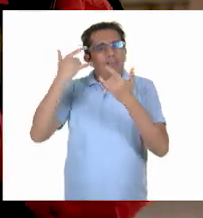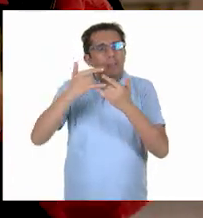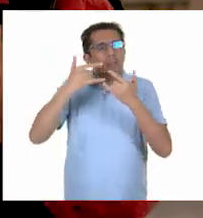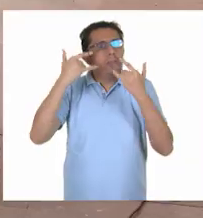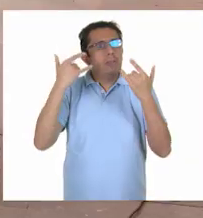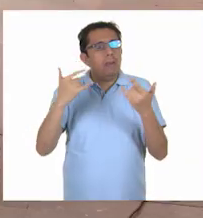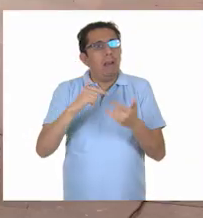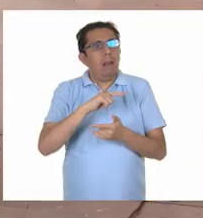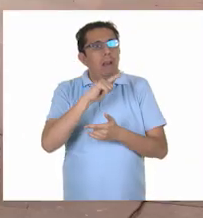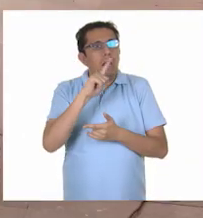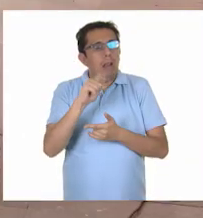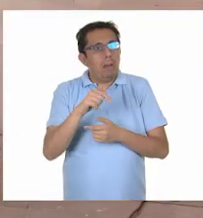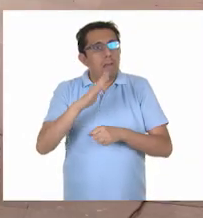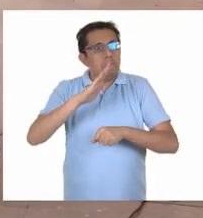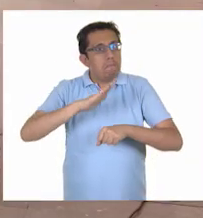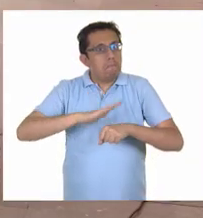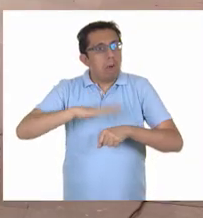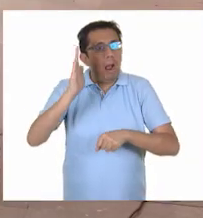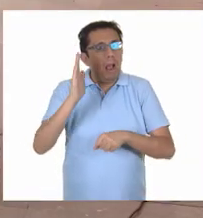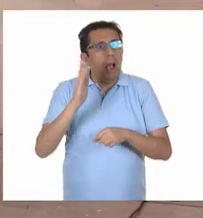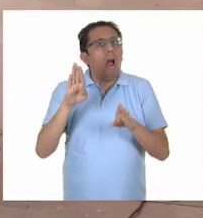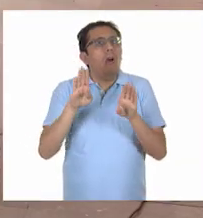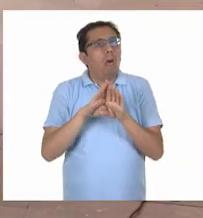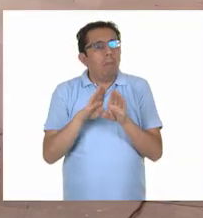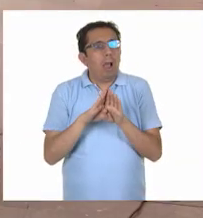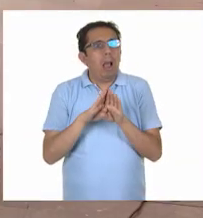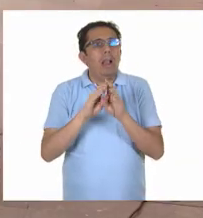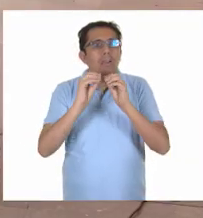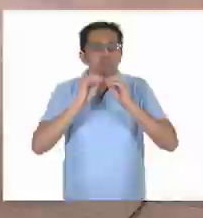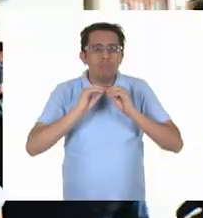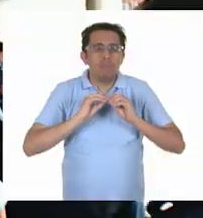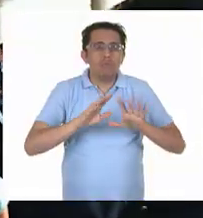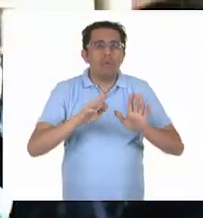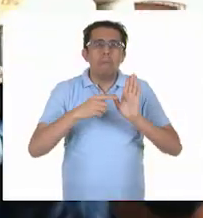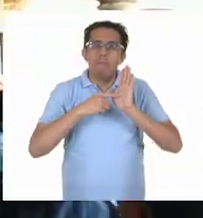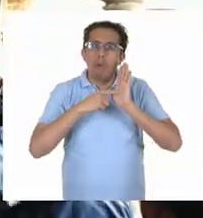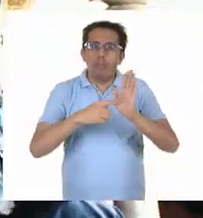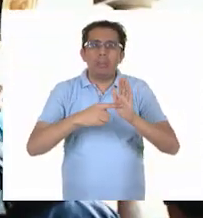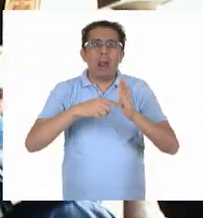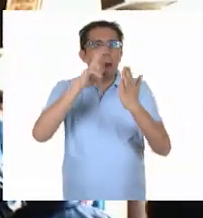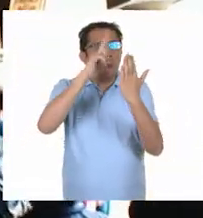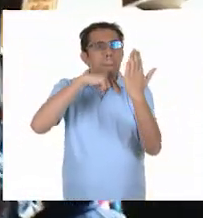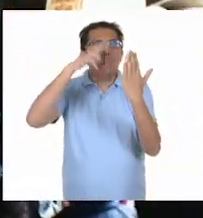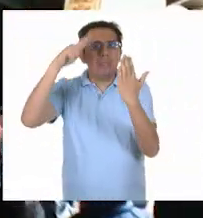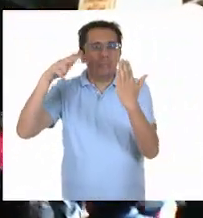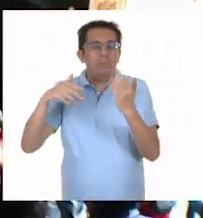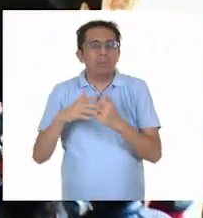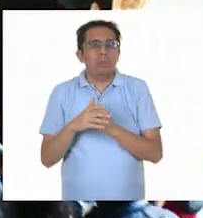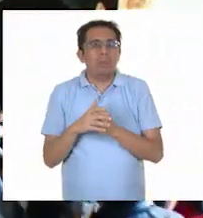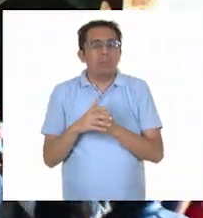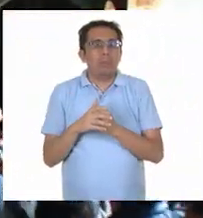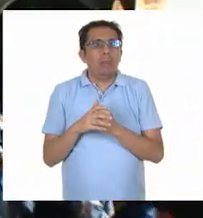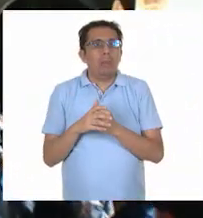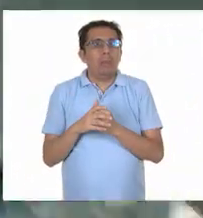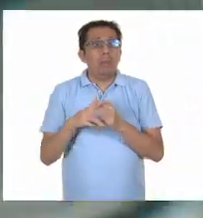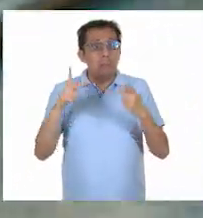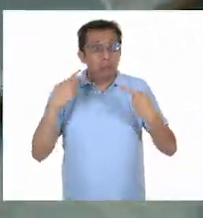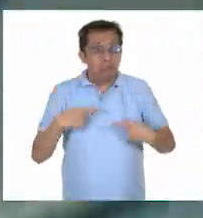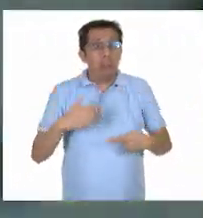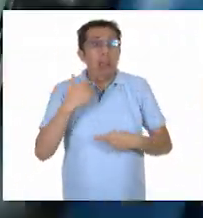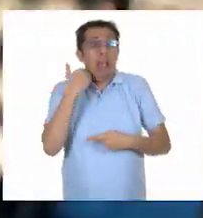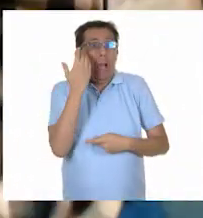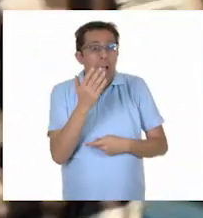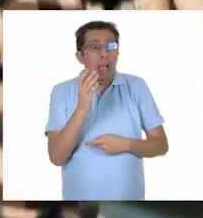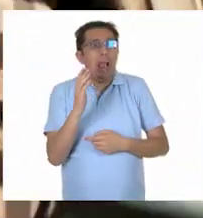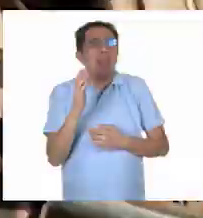se elevó con la difusión de los murales. Se volvió una peregrinación obligada para